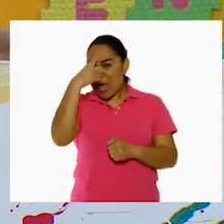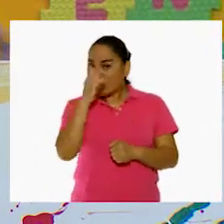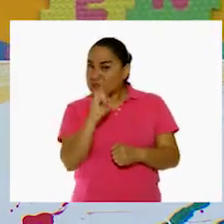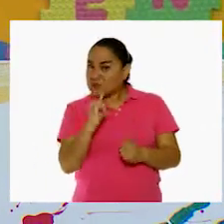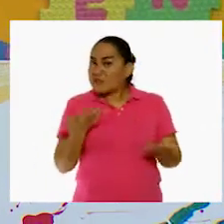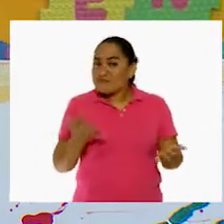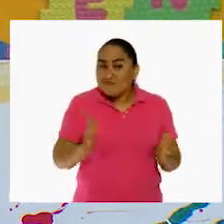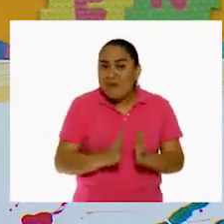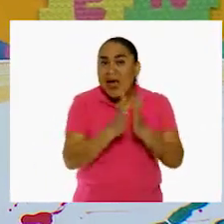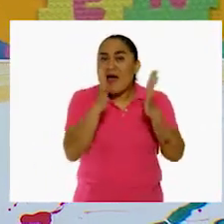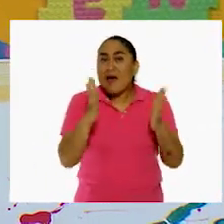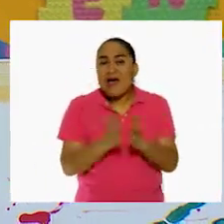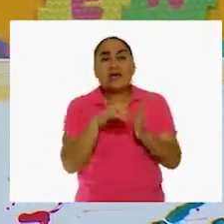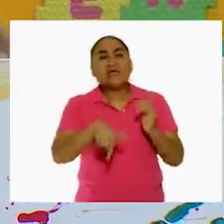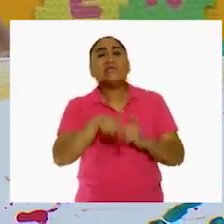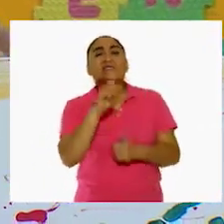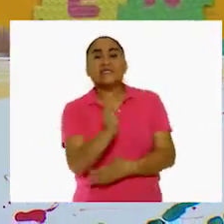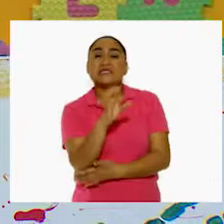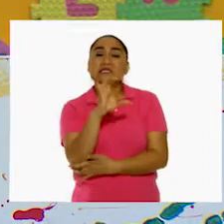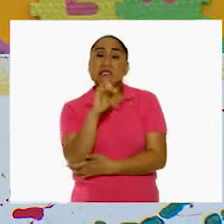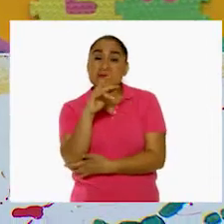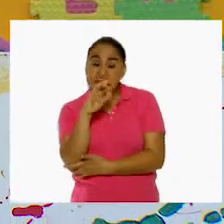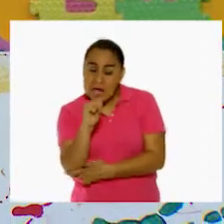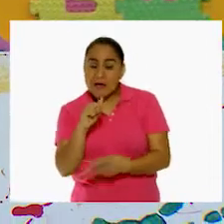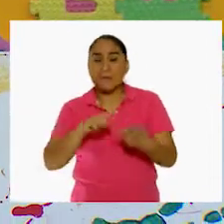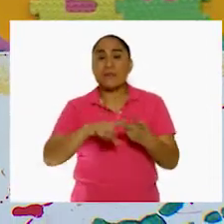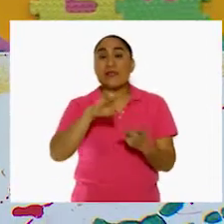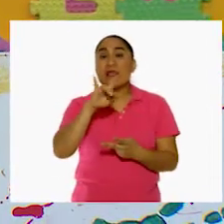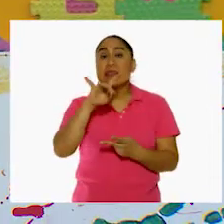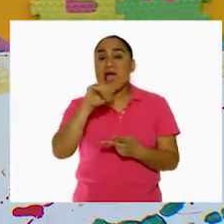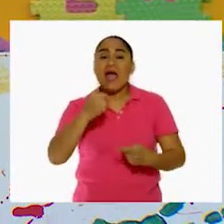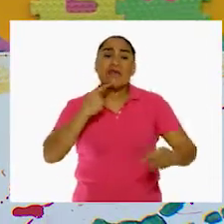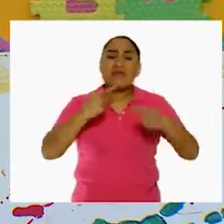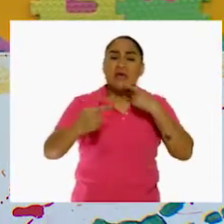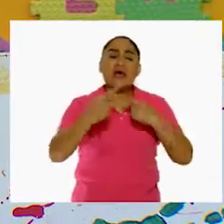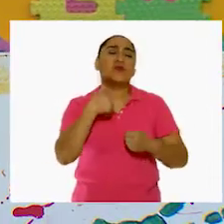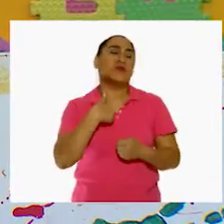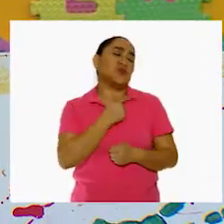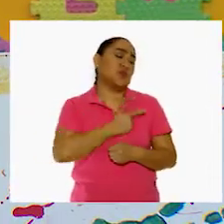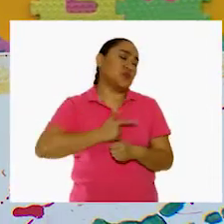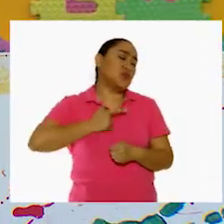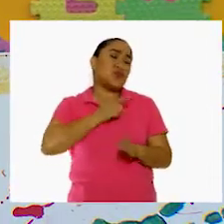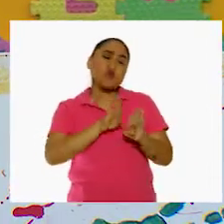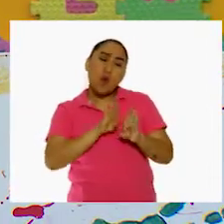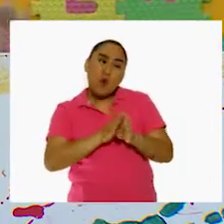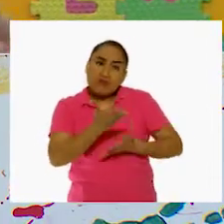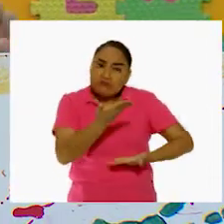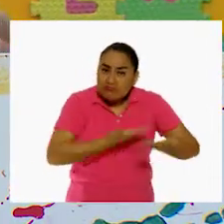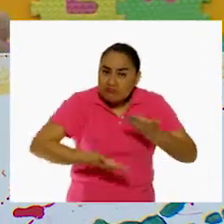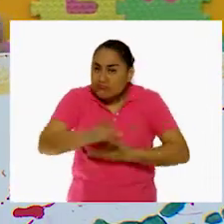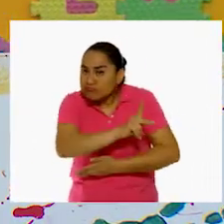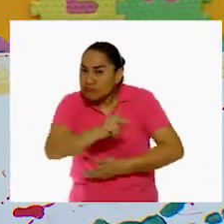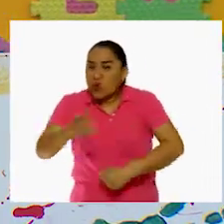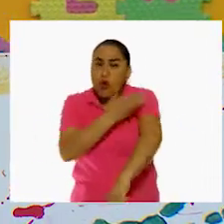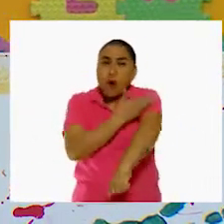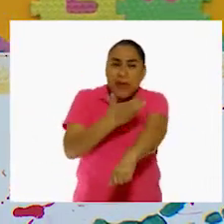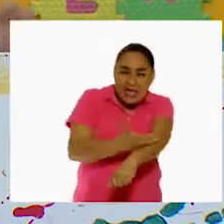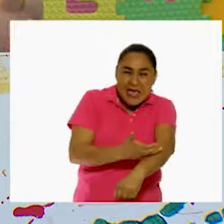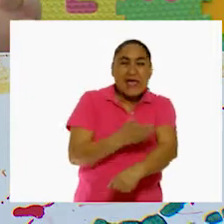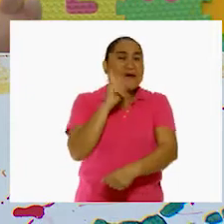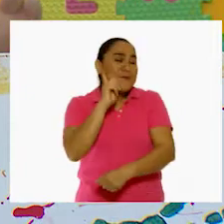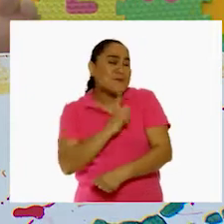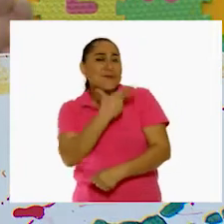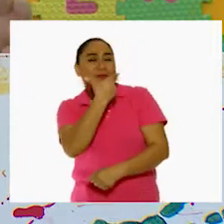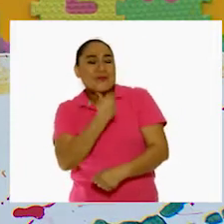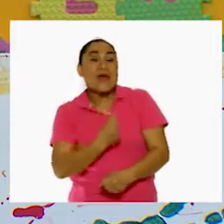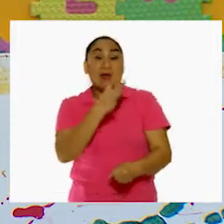en Cívica y Ética en Diálogo. Ay, me gusta mucho compartir con mis compañeras y compañeros de tercero y